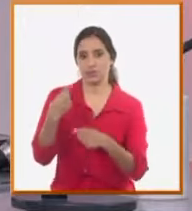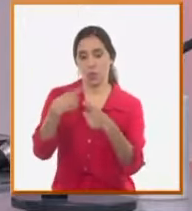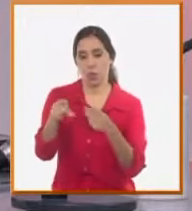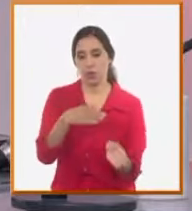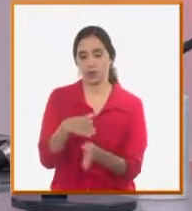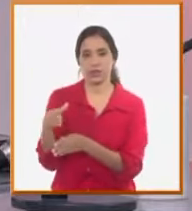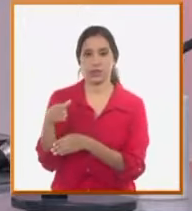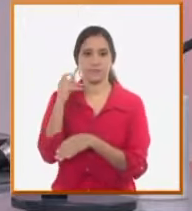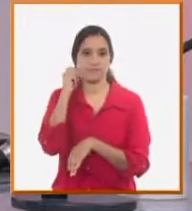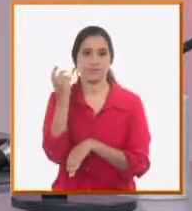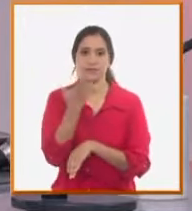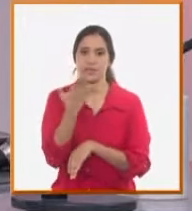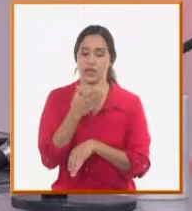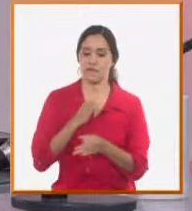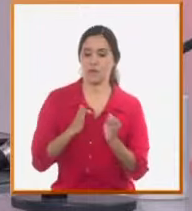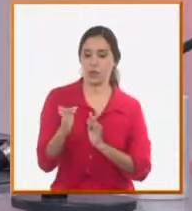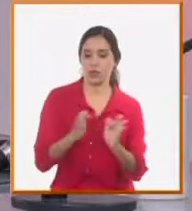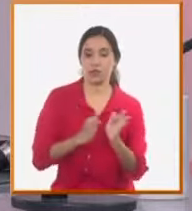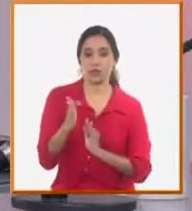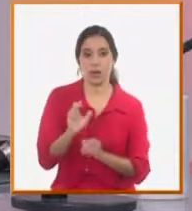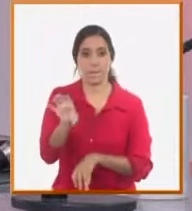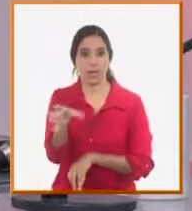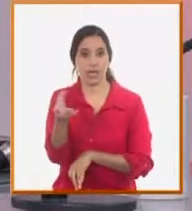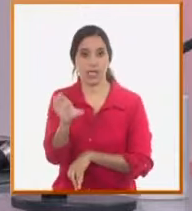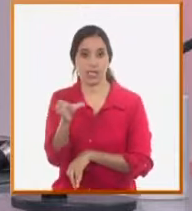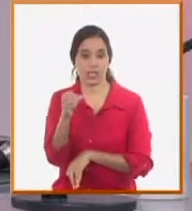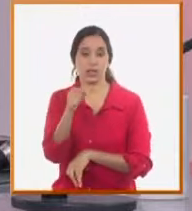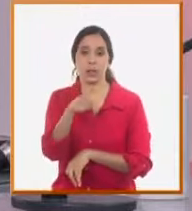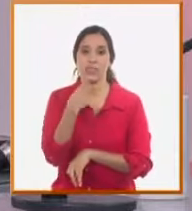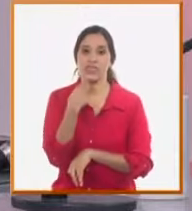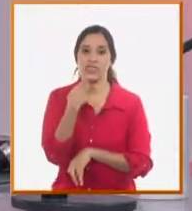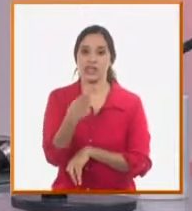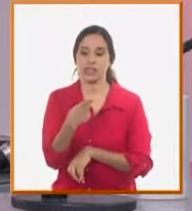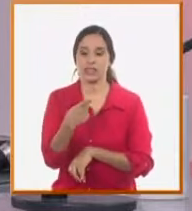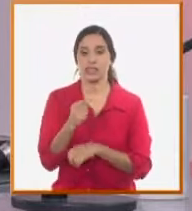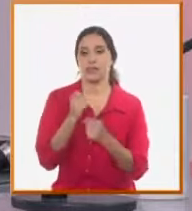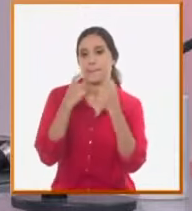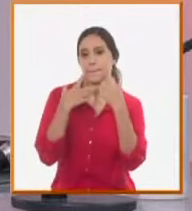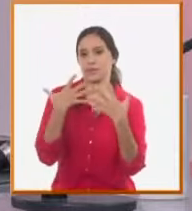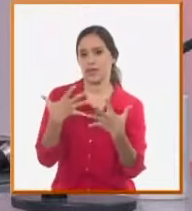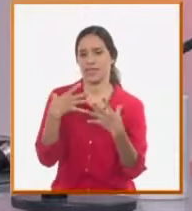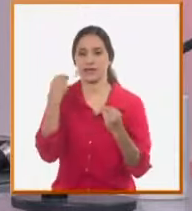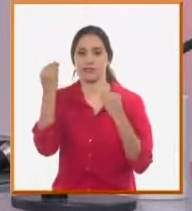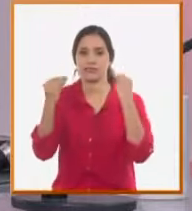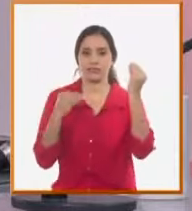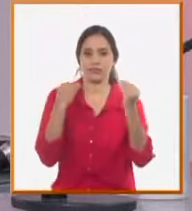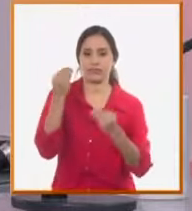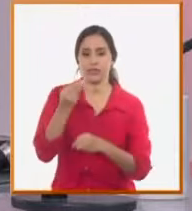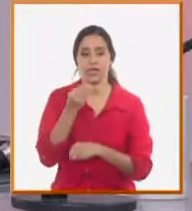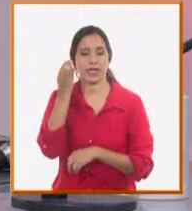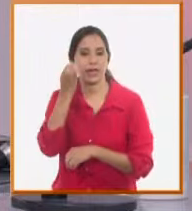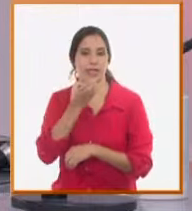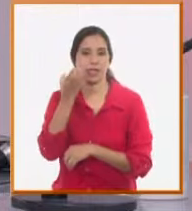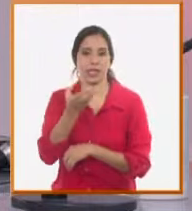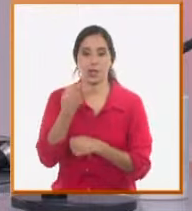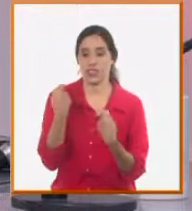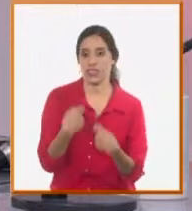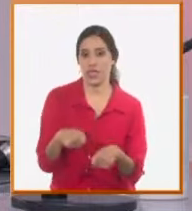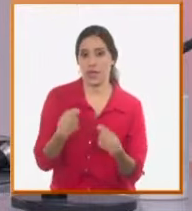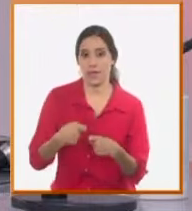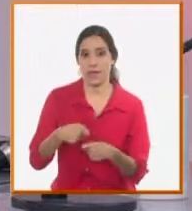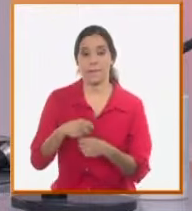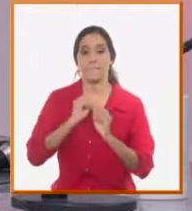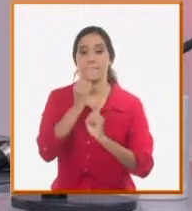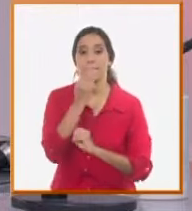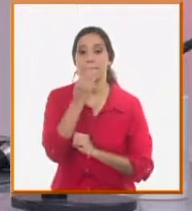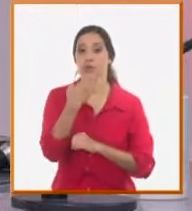de la bancarización e informatización, bueno, habla sobre este tema. También deberían valorar la posibilidad de que los clientes pudiéramos